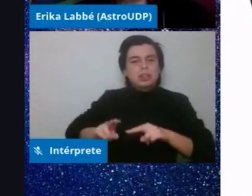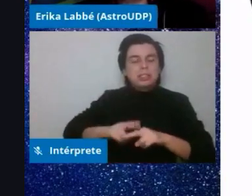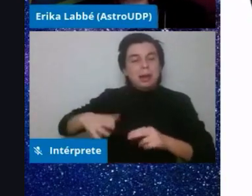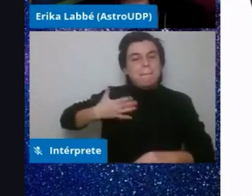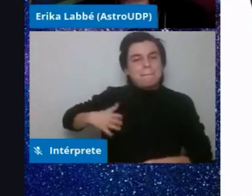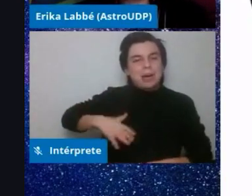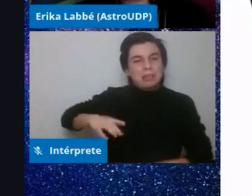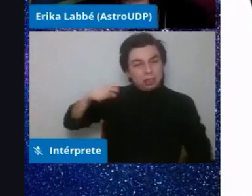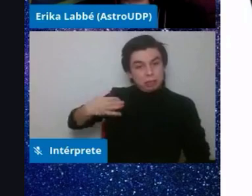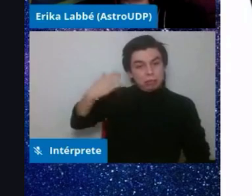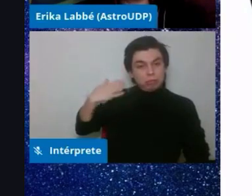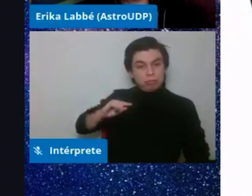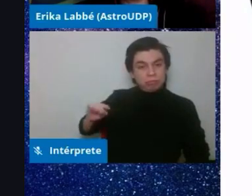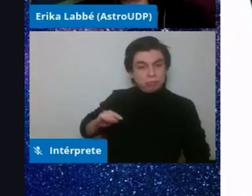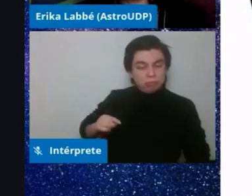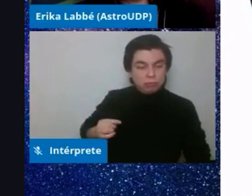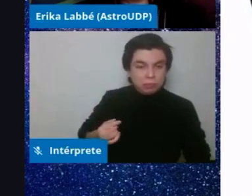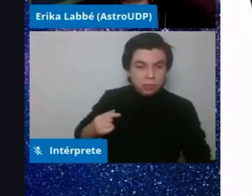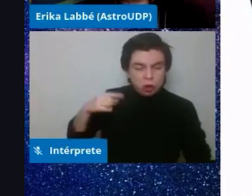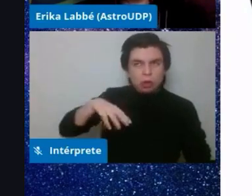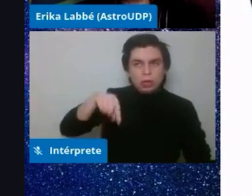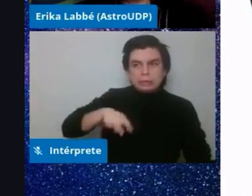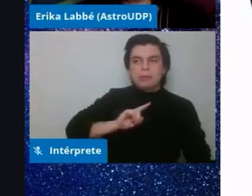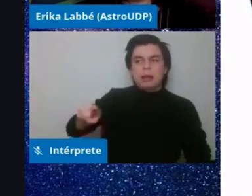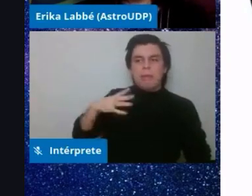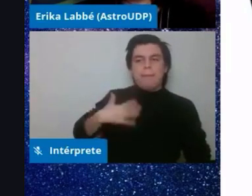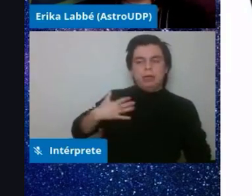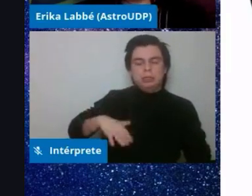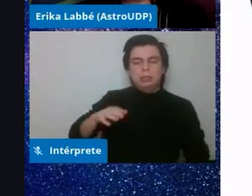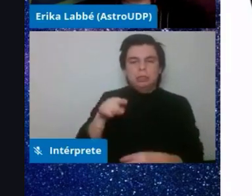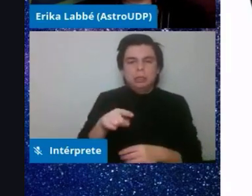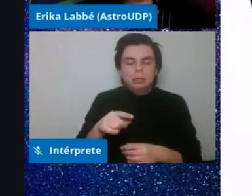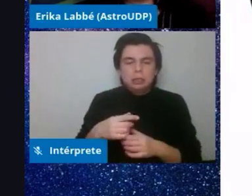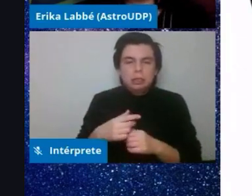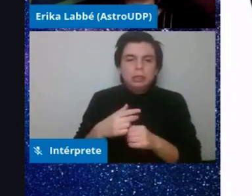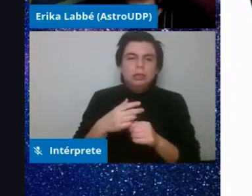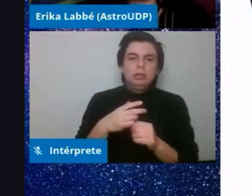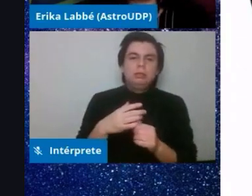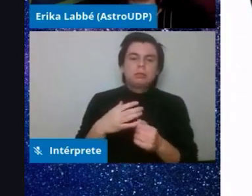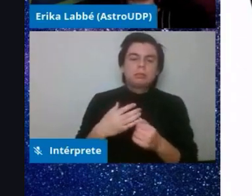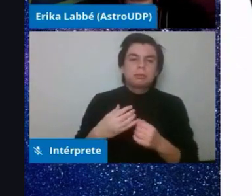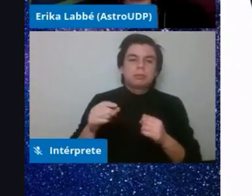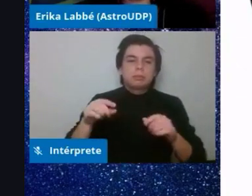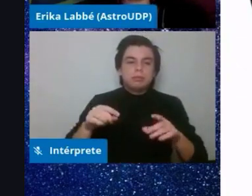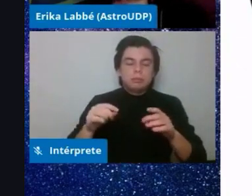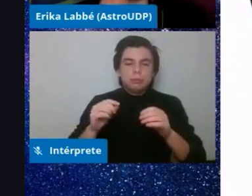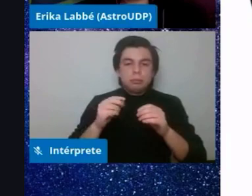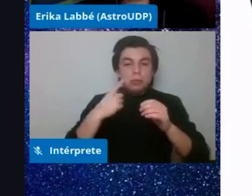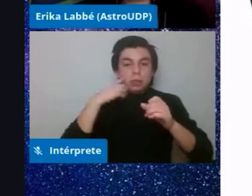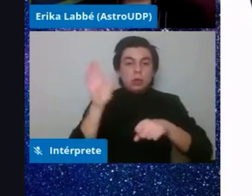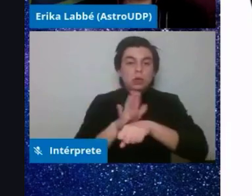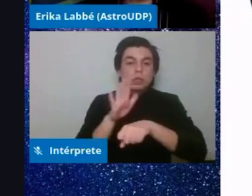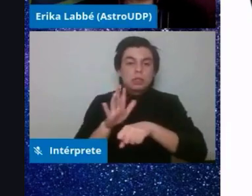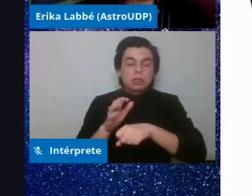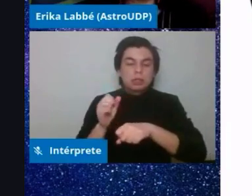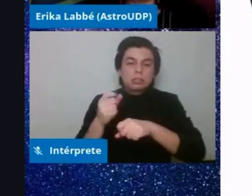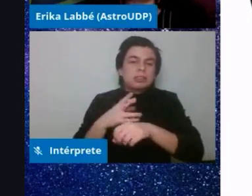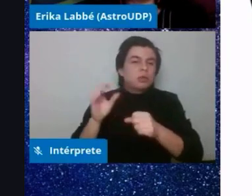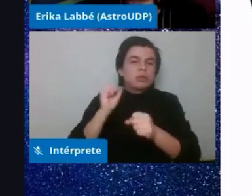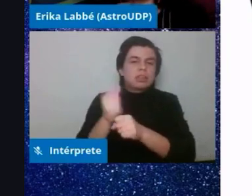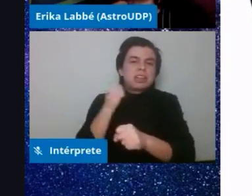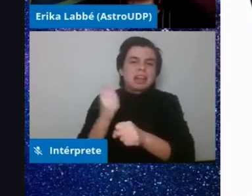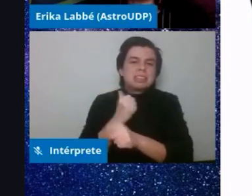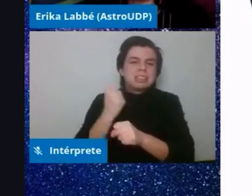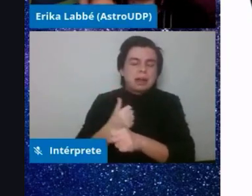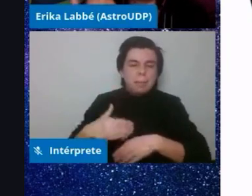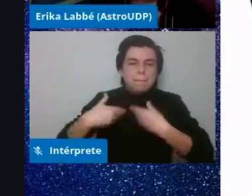bien. También hay una foto de un taller que hicimos para astrónomos, justamente con estos modelos de sistema solar, por ejemplo, donde